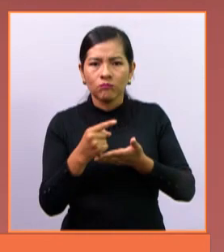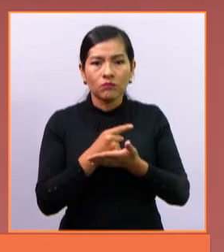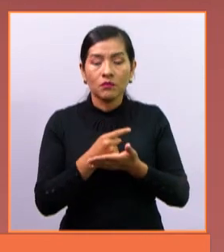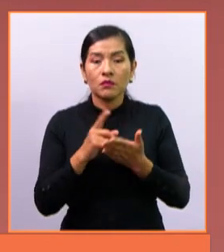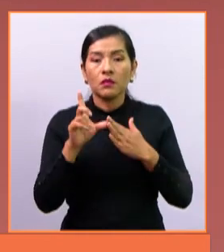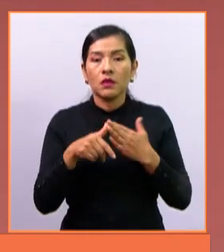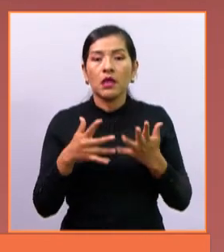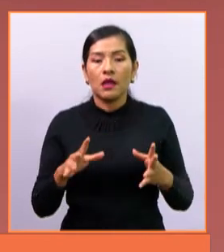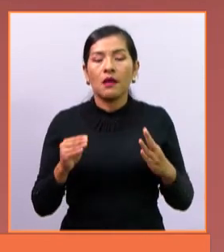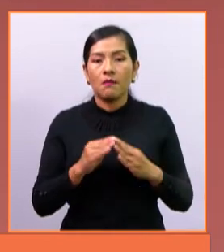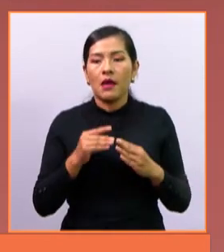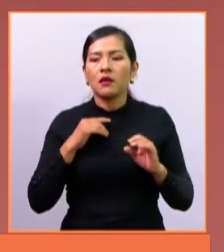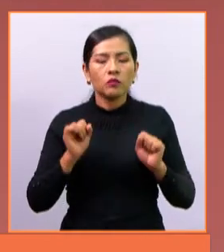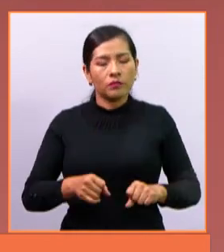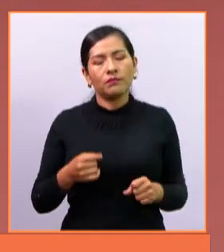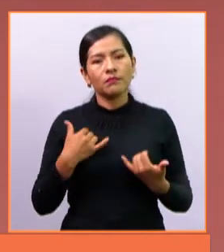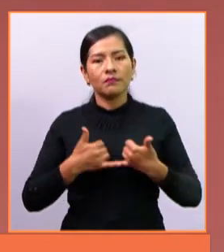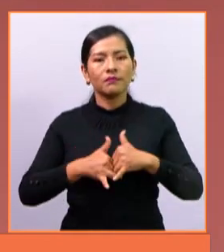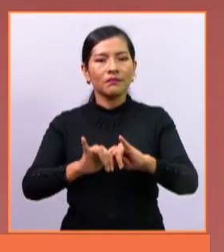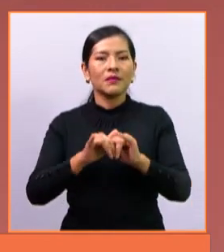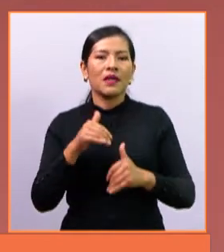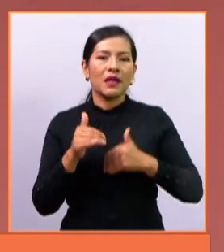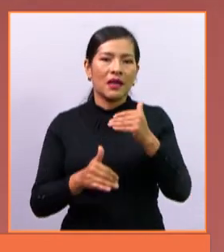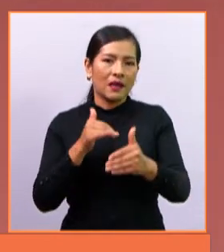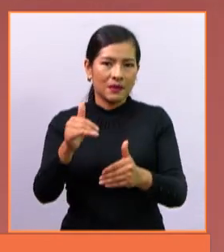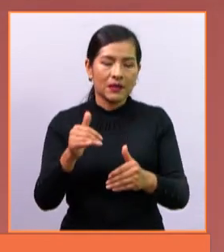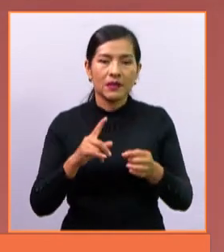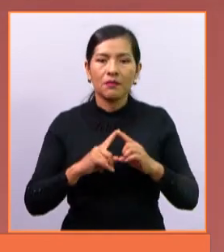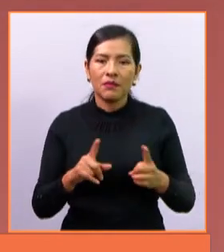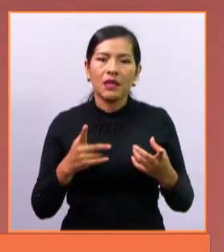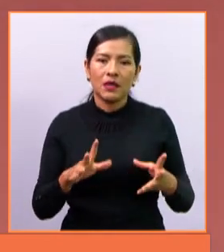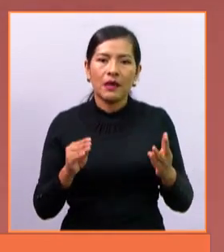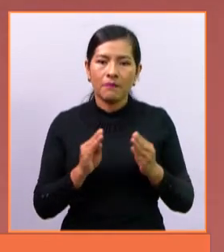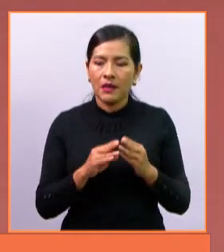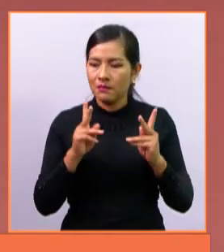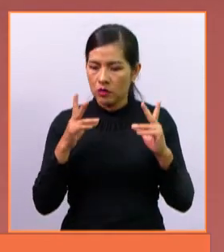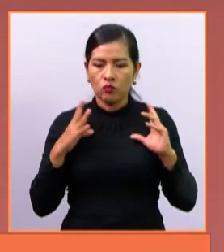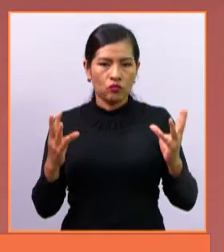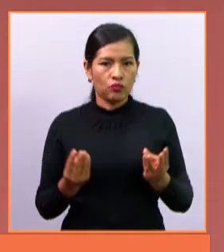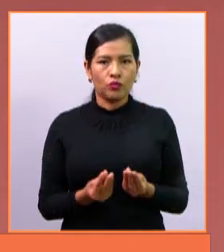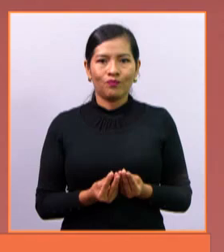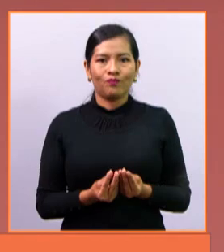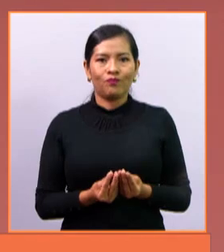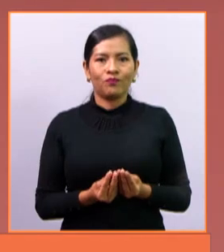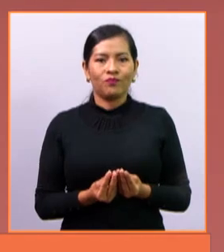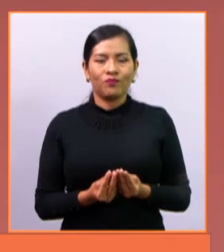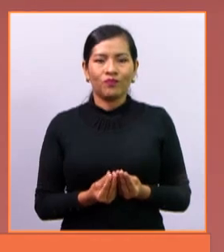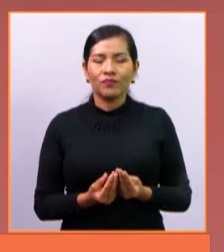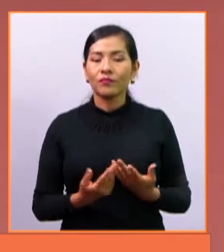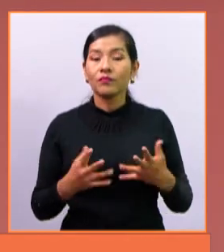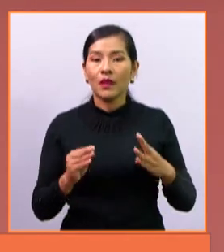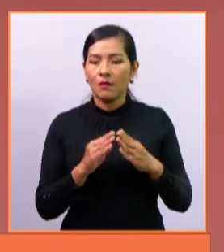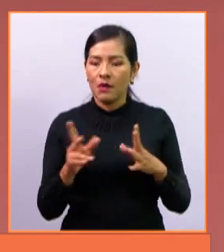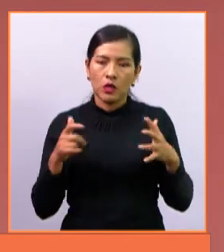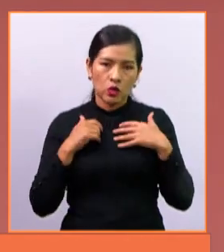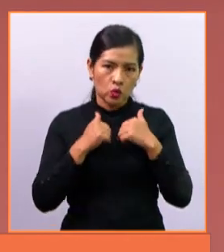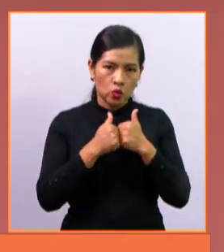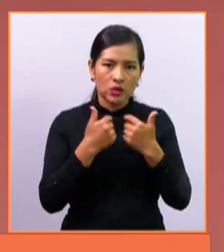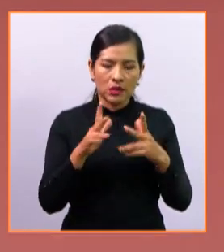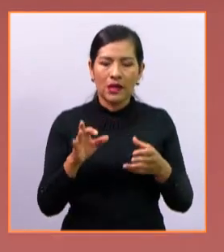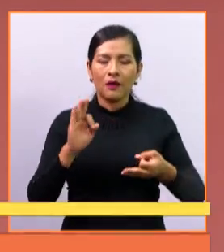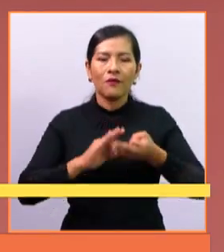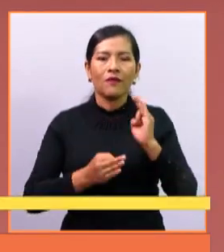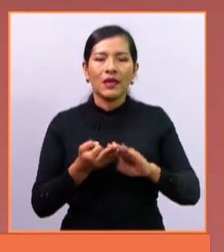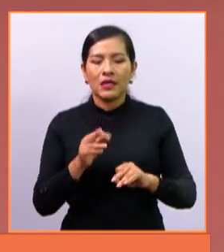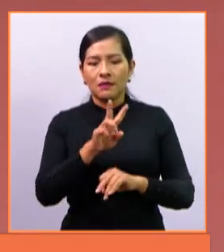bueno, lo vamos a hacer, ¿no? Pero ya con pocas ganas. Y estábamos por anunciar la fecha, que